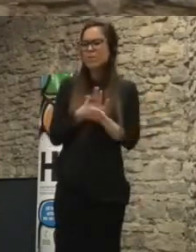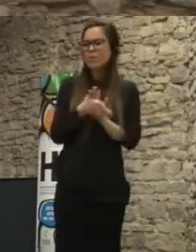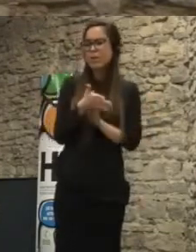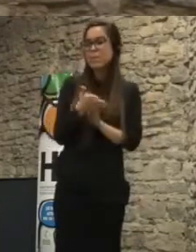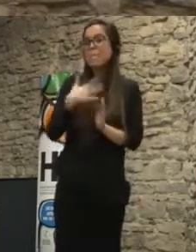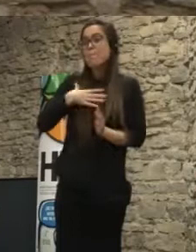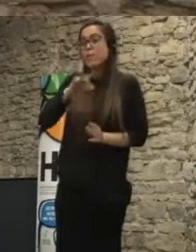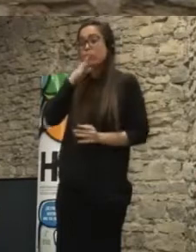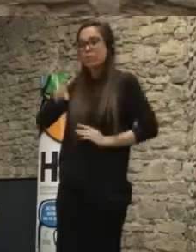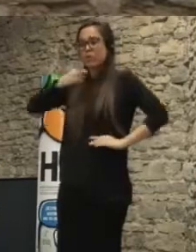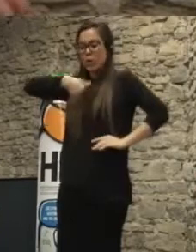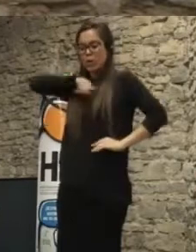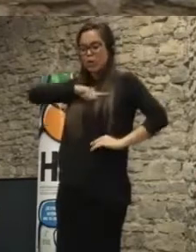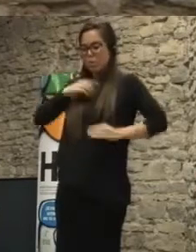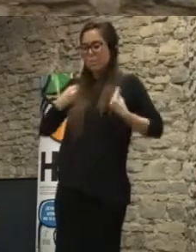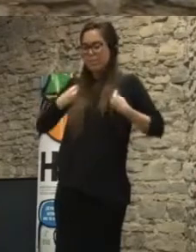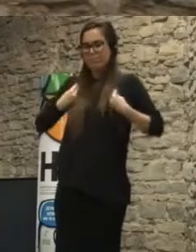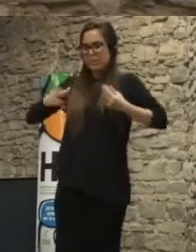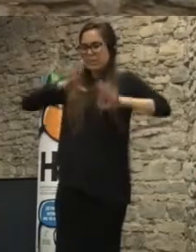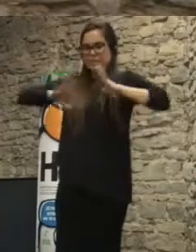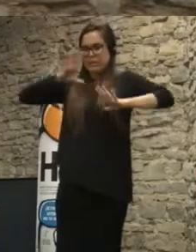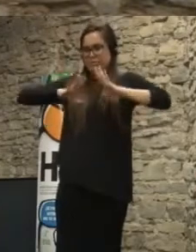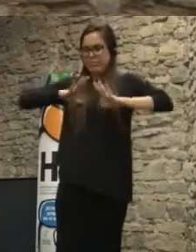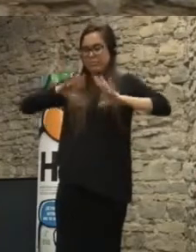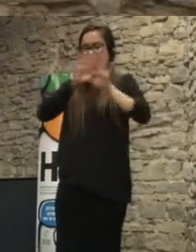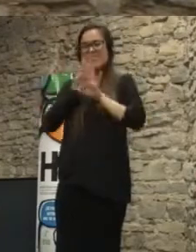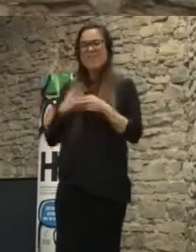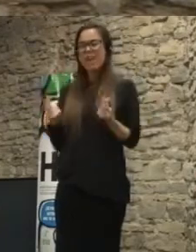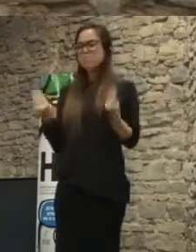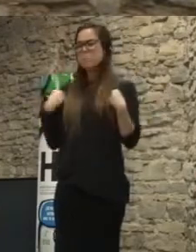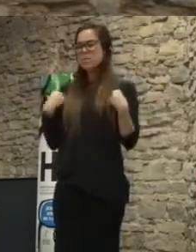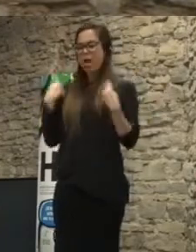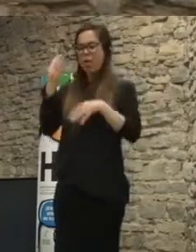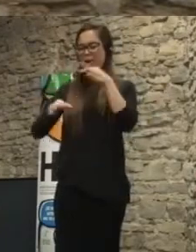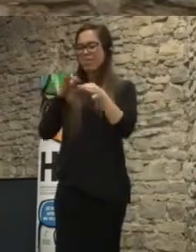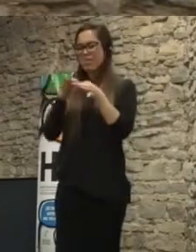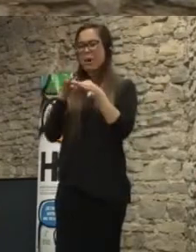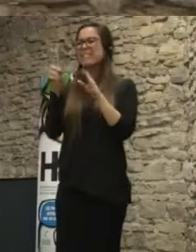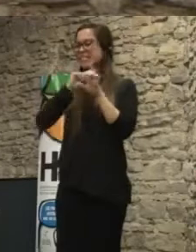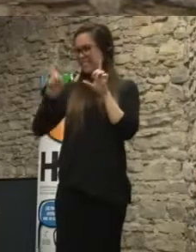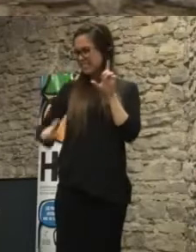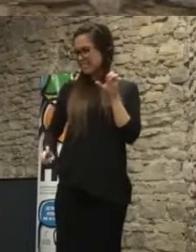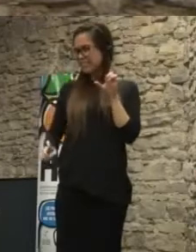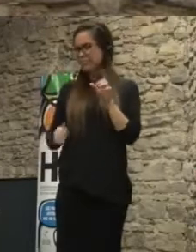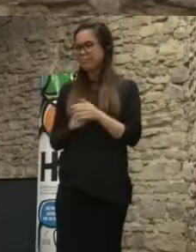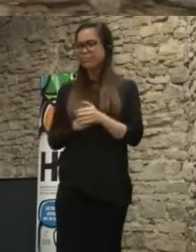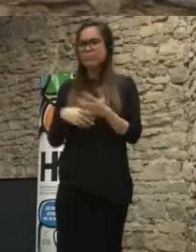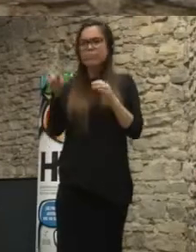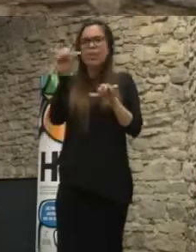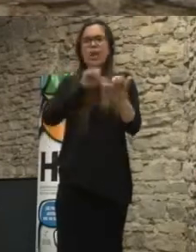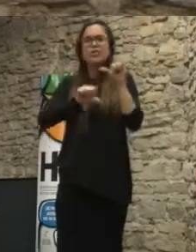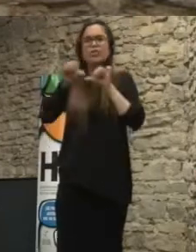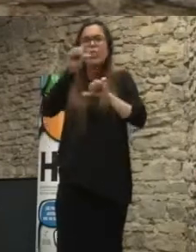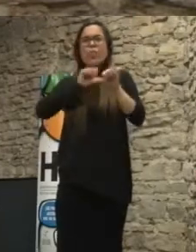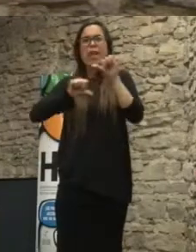tenemos, y determinadas formas organizativas parece que están en crisis. Un asociacionismo entendido muy